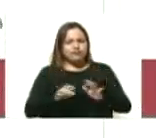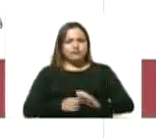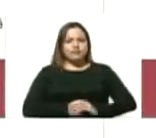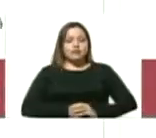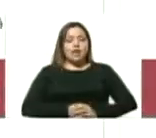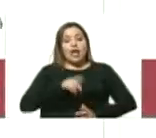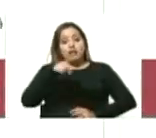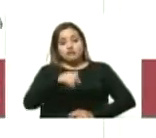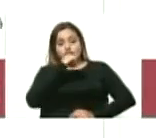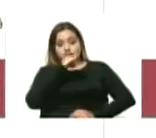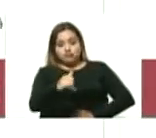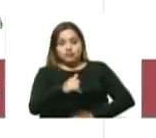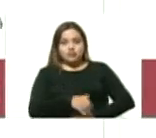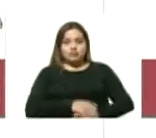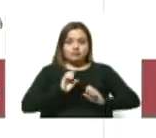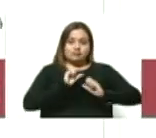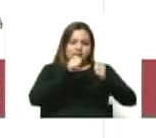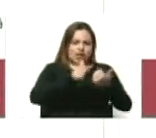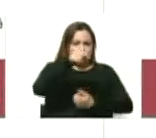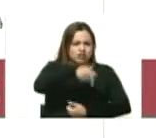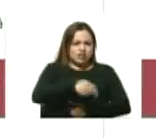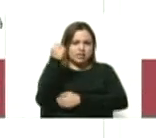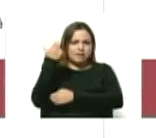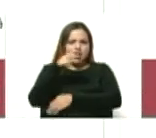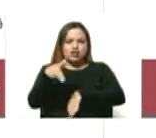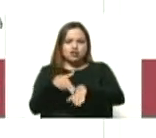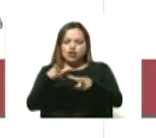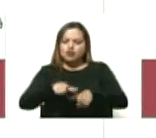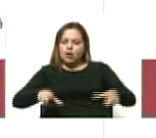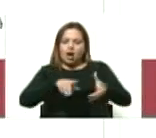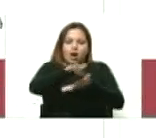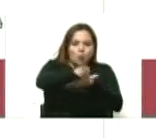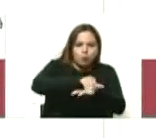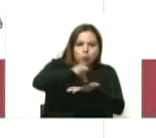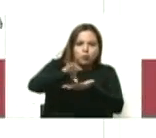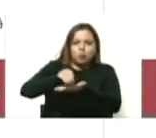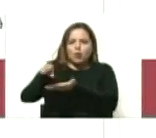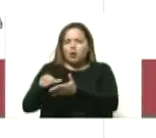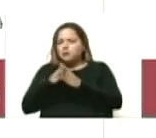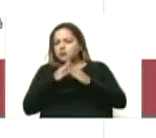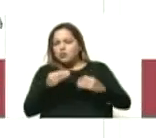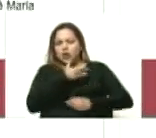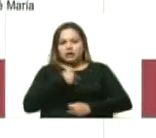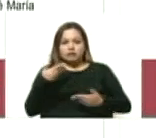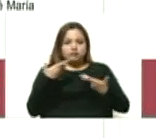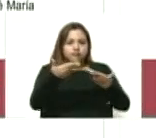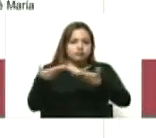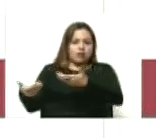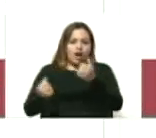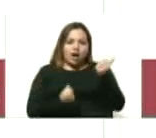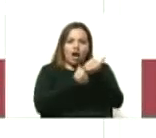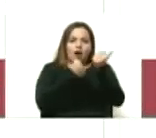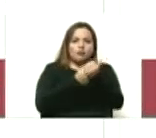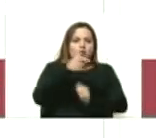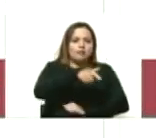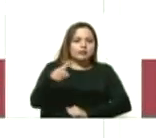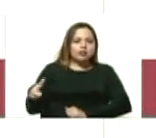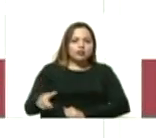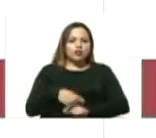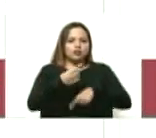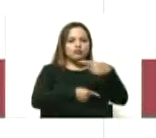que desde esta fecha la Asamblea Nacional se convierte en centro de acopio para todas las donaciones dirigidas a brindar apoyo a los afectados por